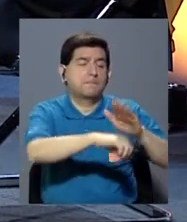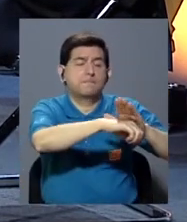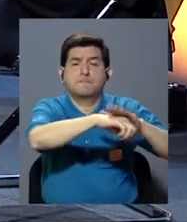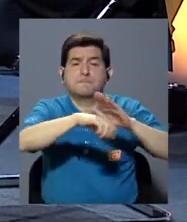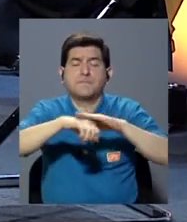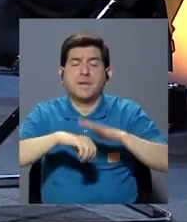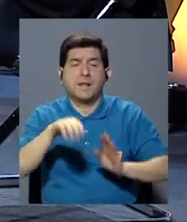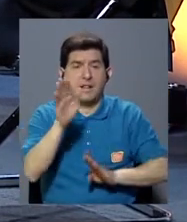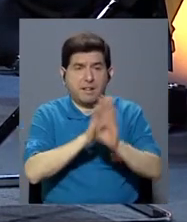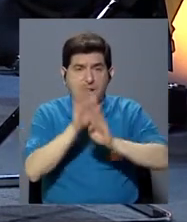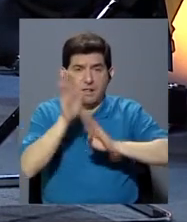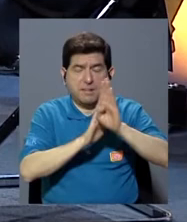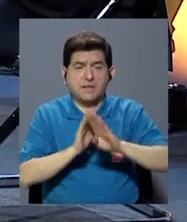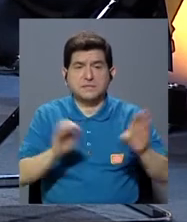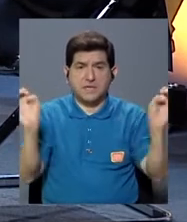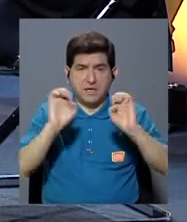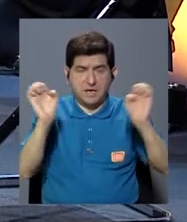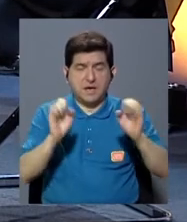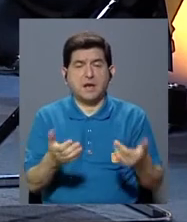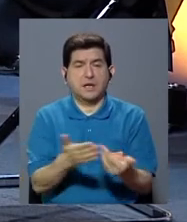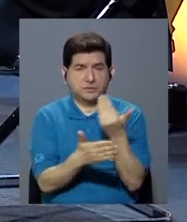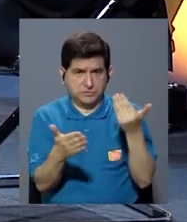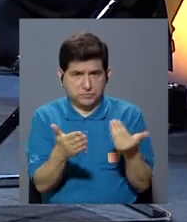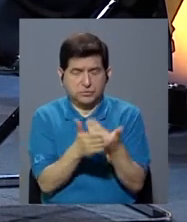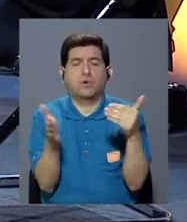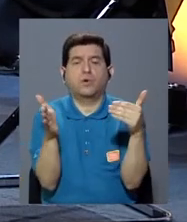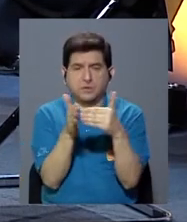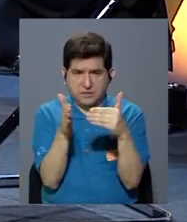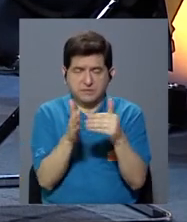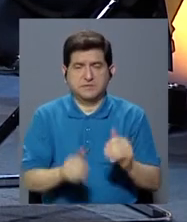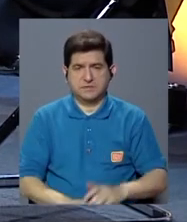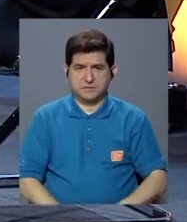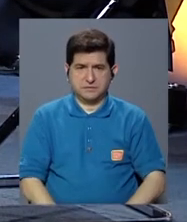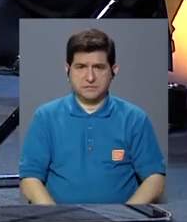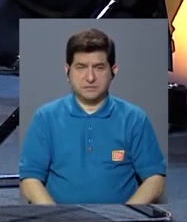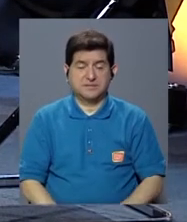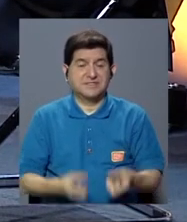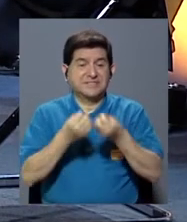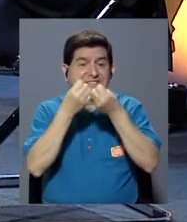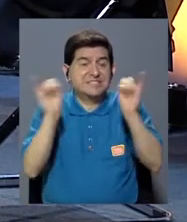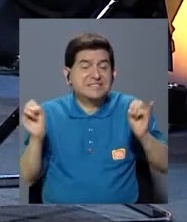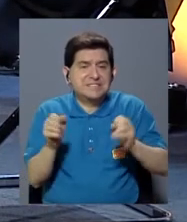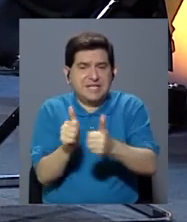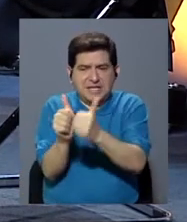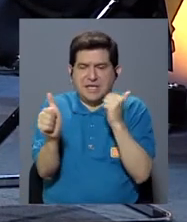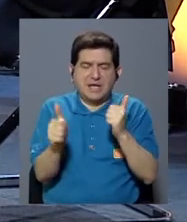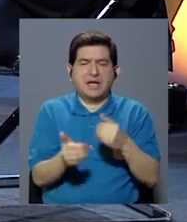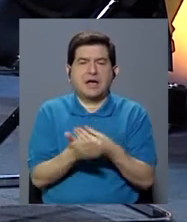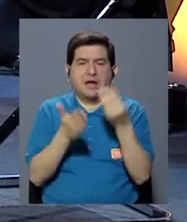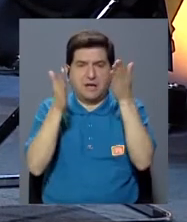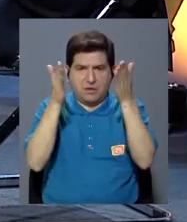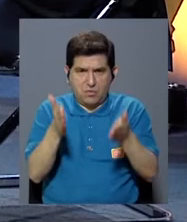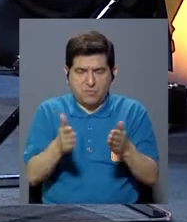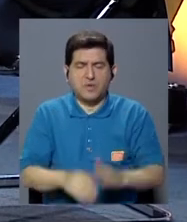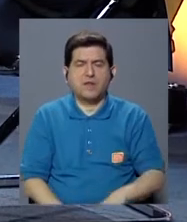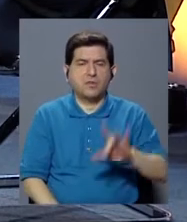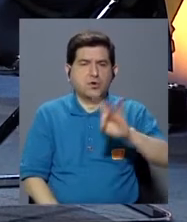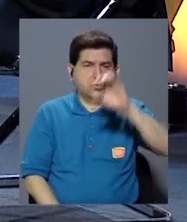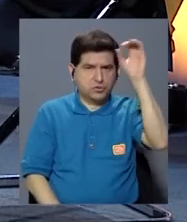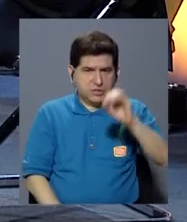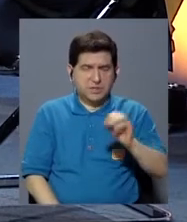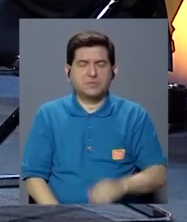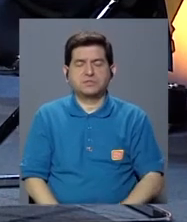que permitiría el desarrollo de las energías renovables, ¿verdad?, sin dejar atrás a los consumidores.